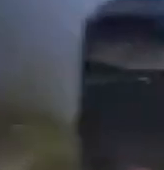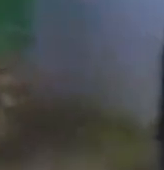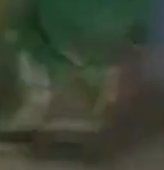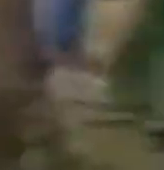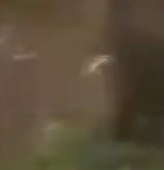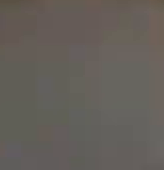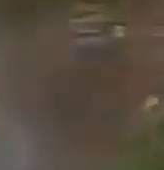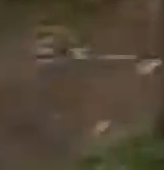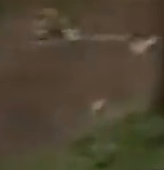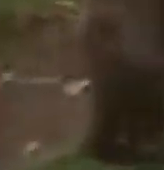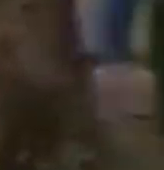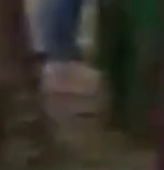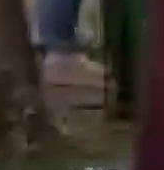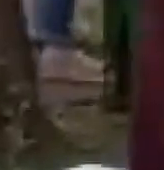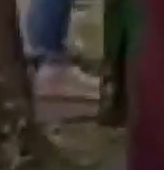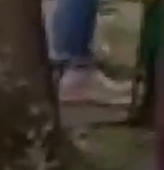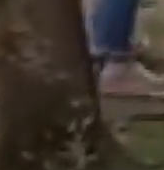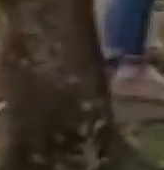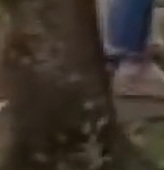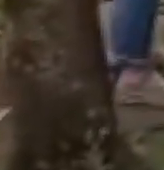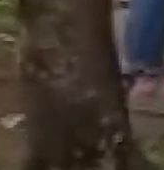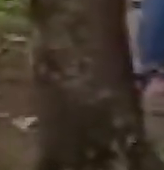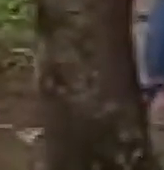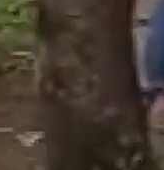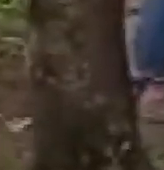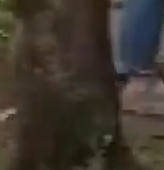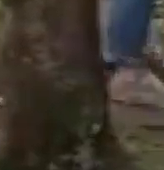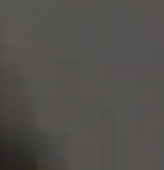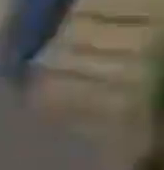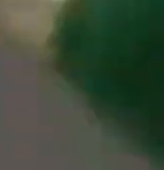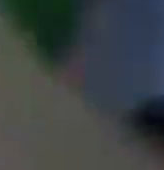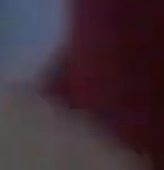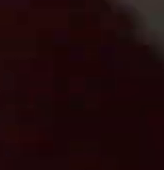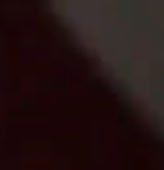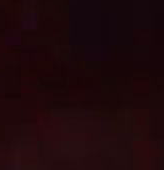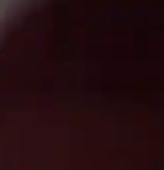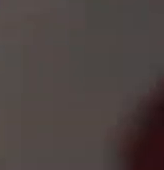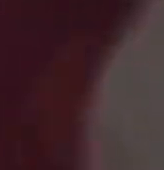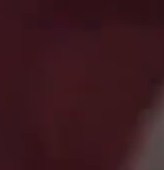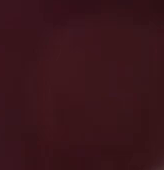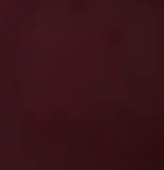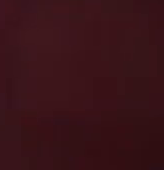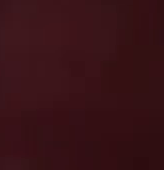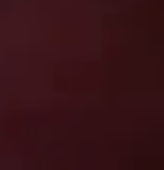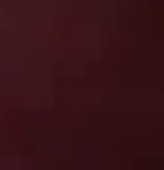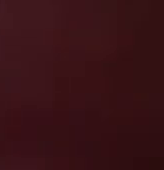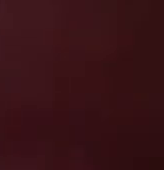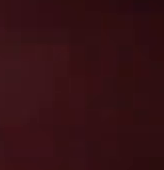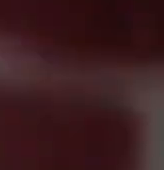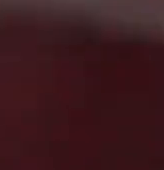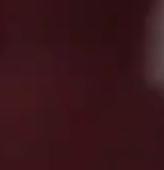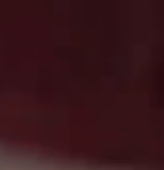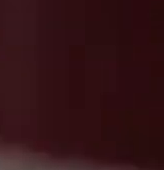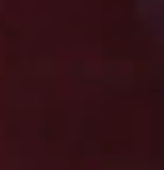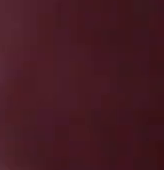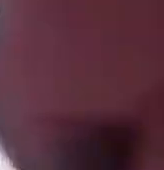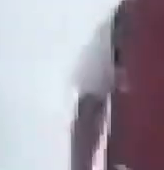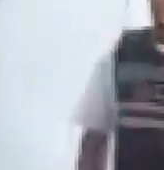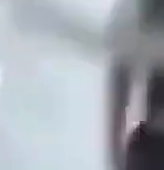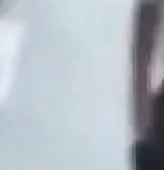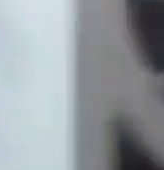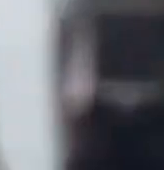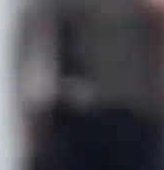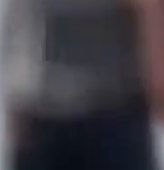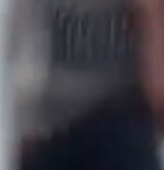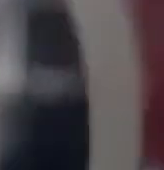personas, y desde ahí, aún no sabemos quién y aún no sabemos por qué, aunque lo podemos suponer, se les bloqueó la posibilidad y se le dio largas